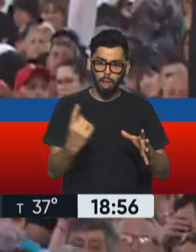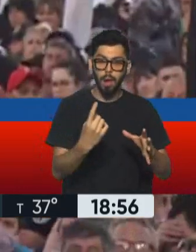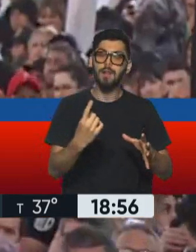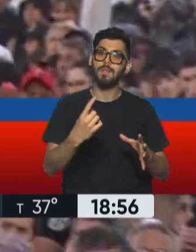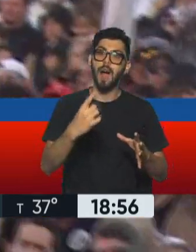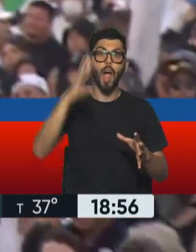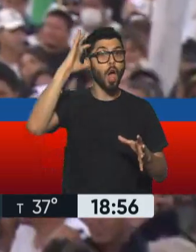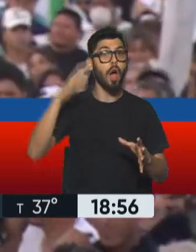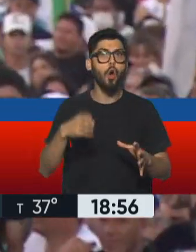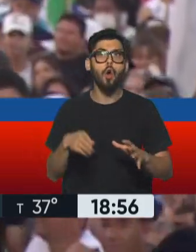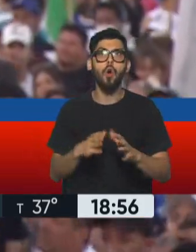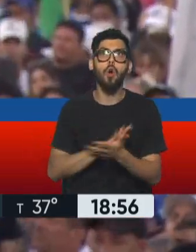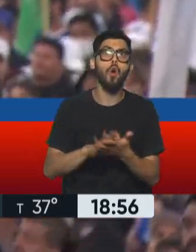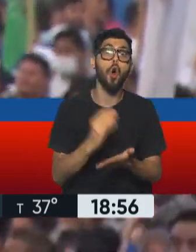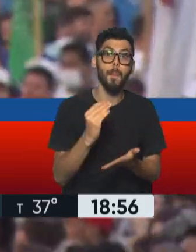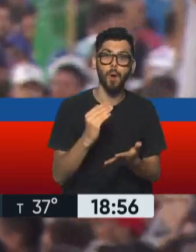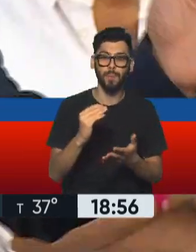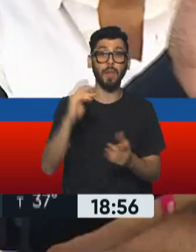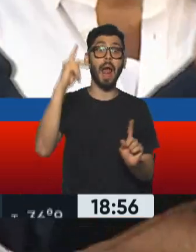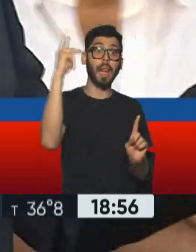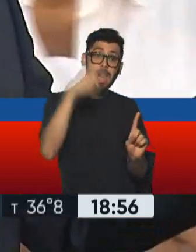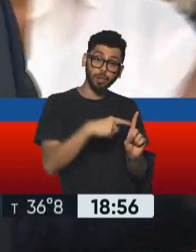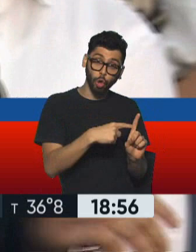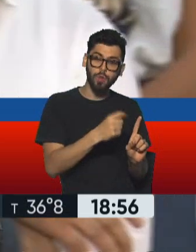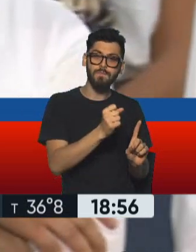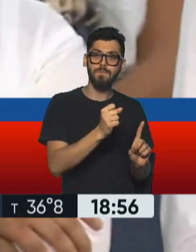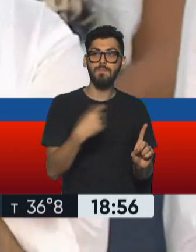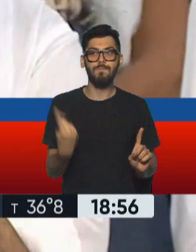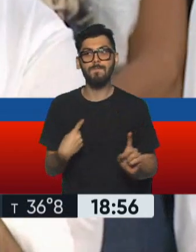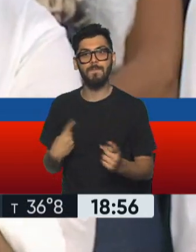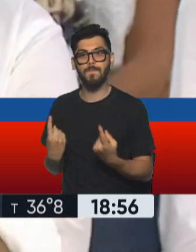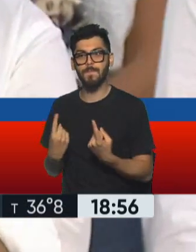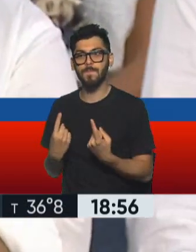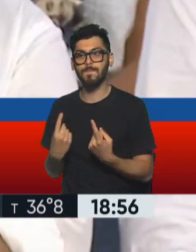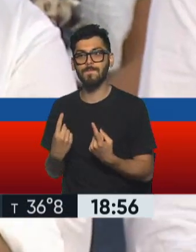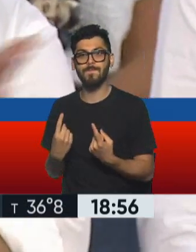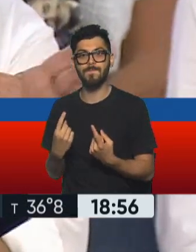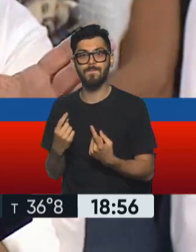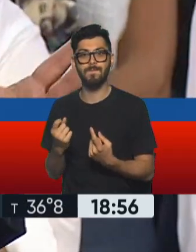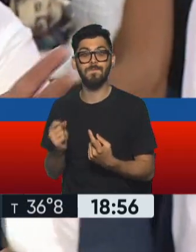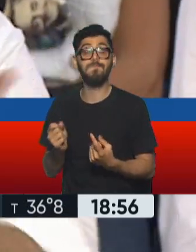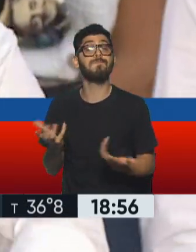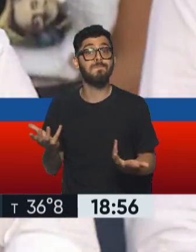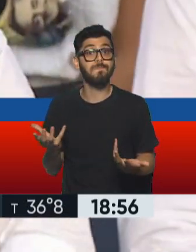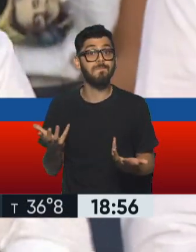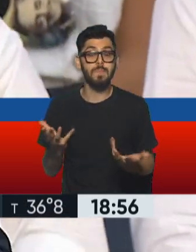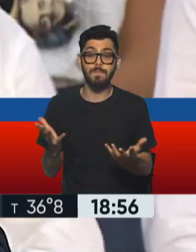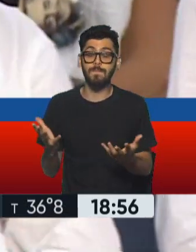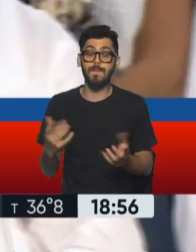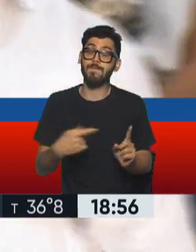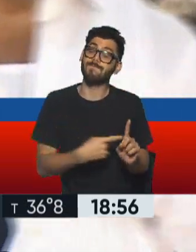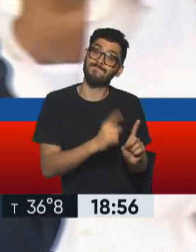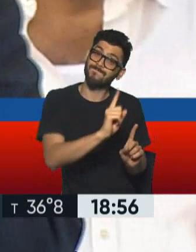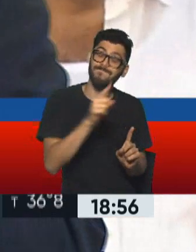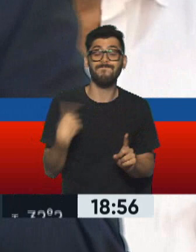diferencia de lo que a Néstor le pasó a todos y cada uno de nosotros, nos pasó que debimos afrontar una pandemia